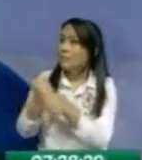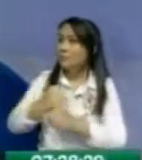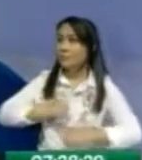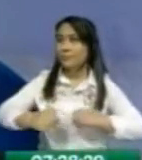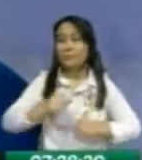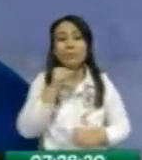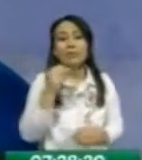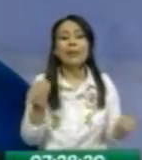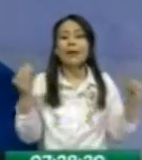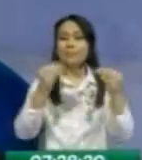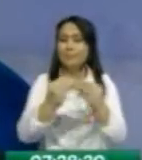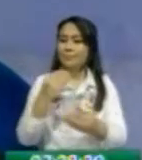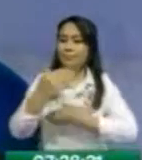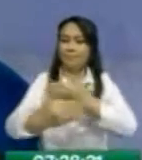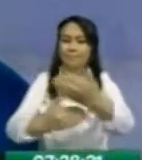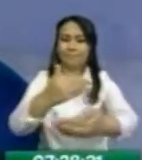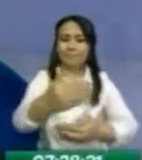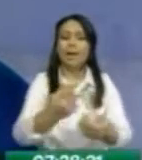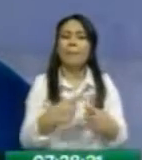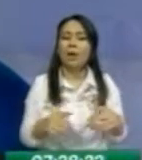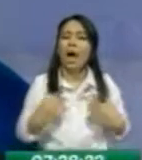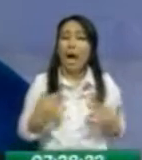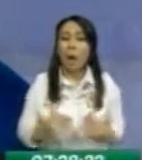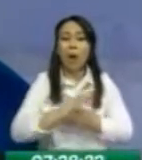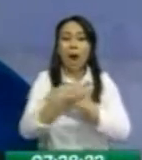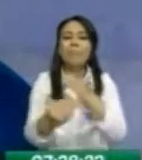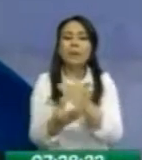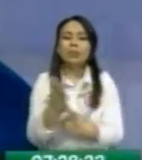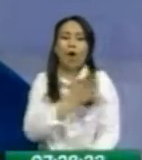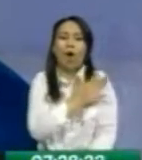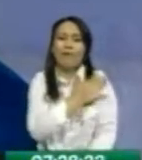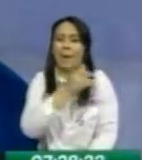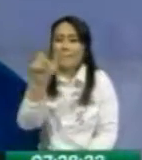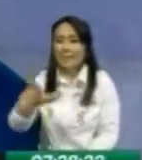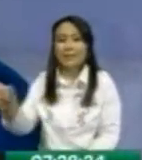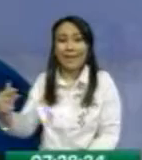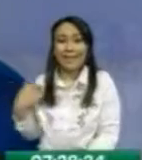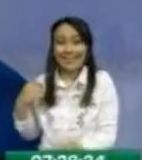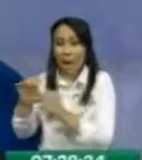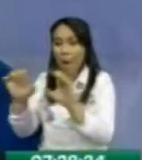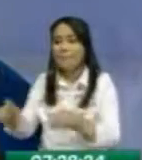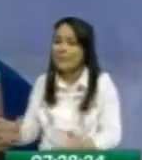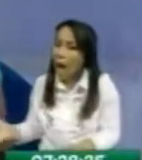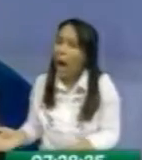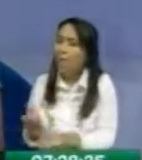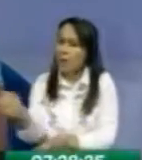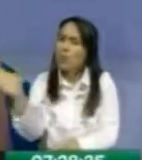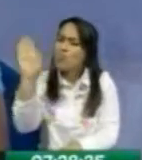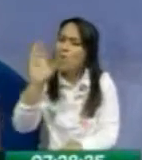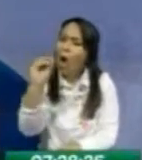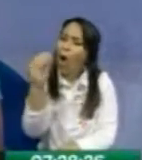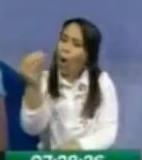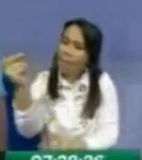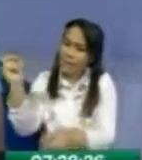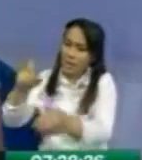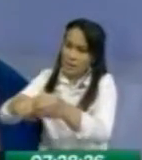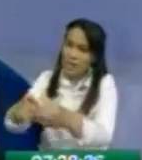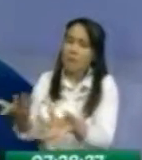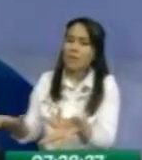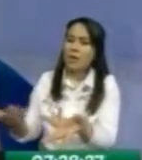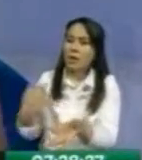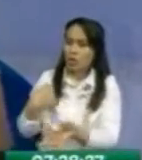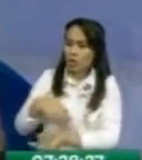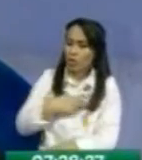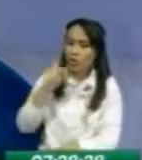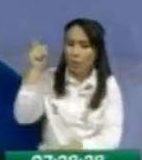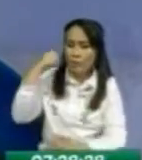Evidentemente falta mucho por hacer, pero creo que hemos incrementado la confianza del empresario para eso. Sin embargo, nosotros desde el gobierno hemos tomado la decisión